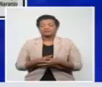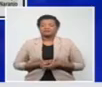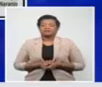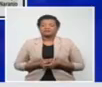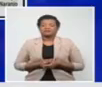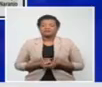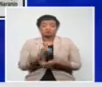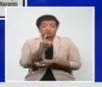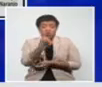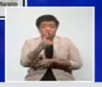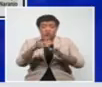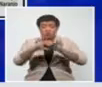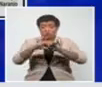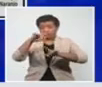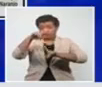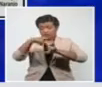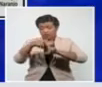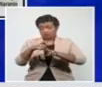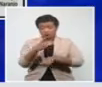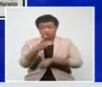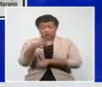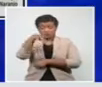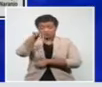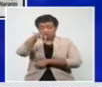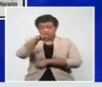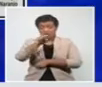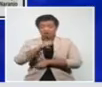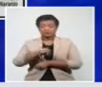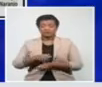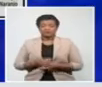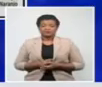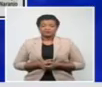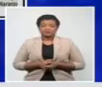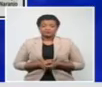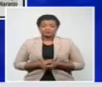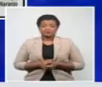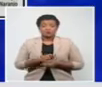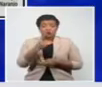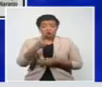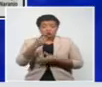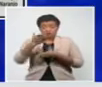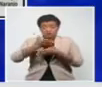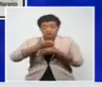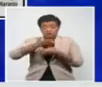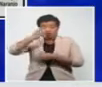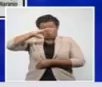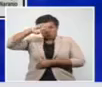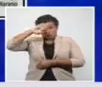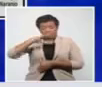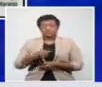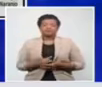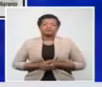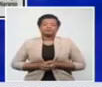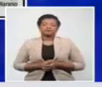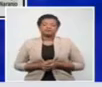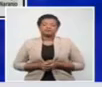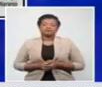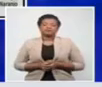Guantánamo, uno de Pinar y uno de Santiago de Cuba. Por